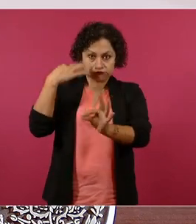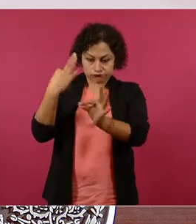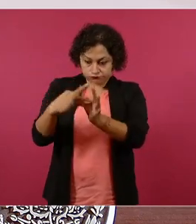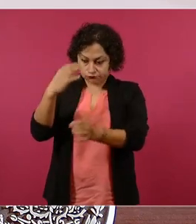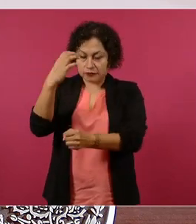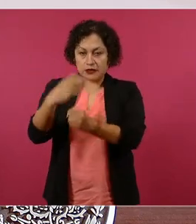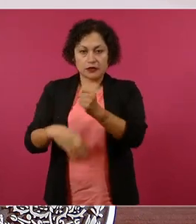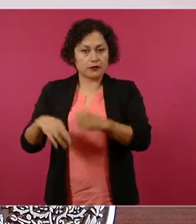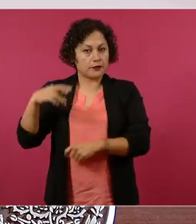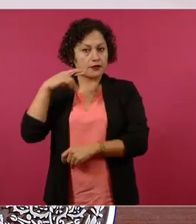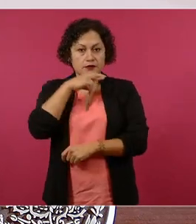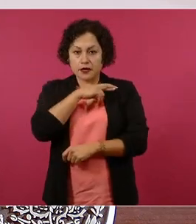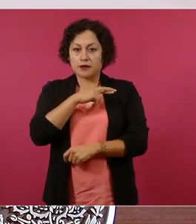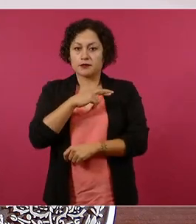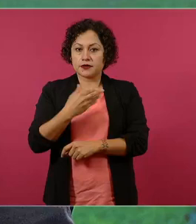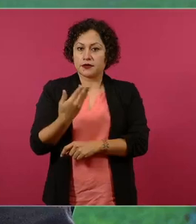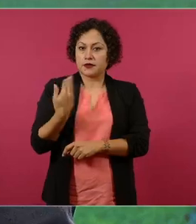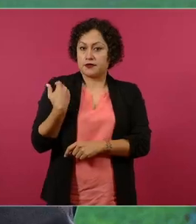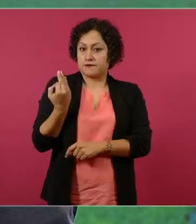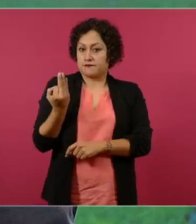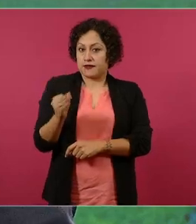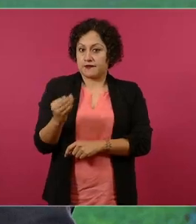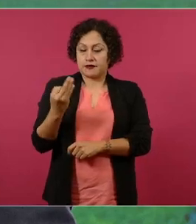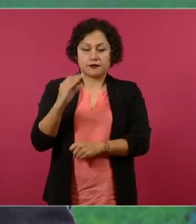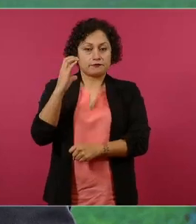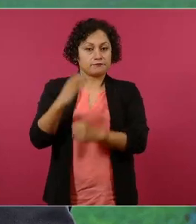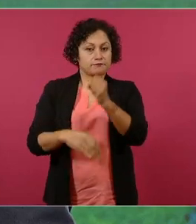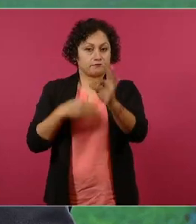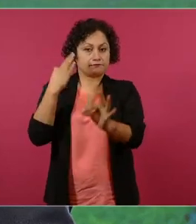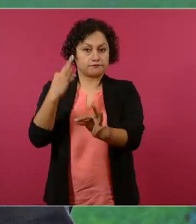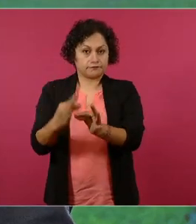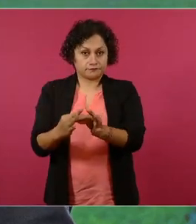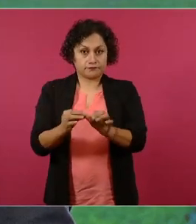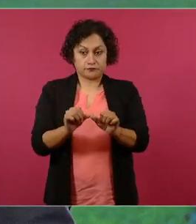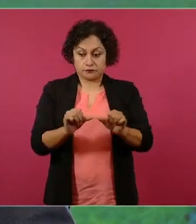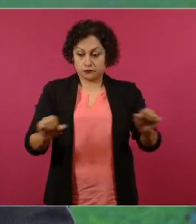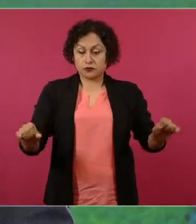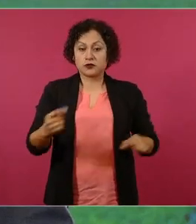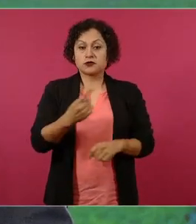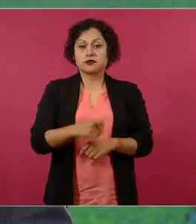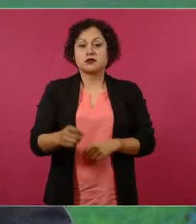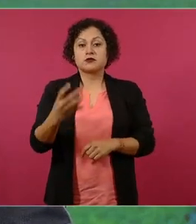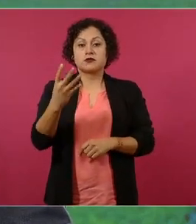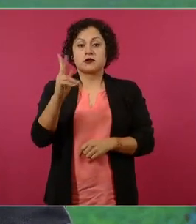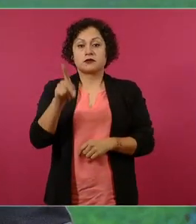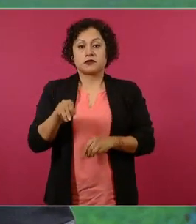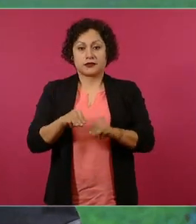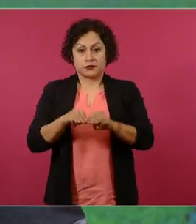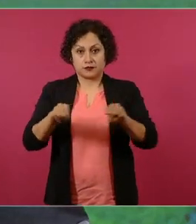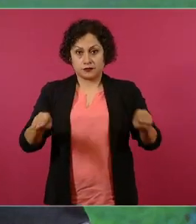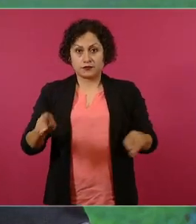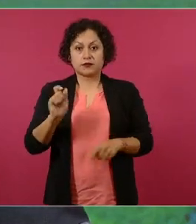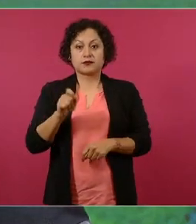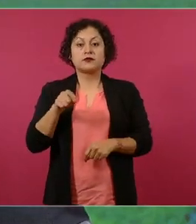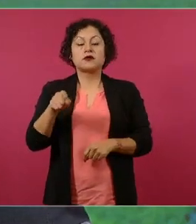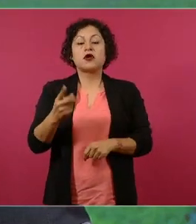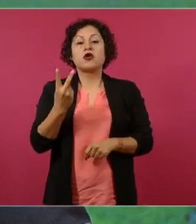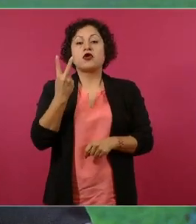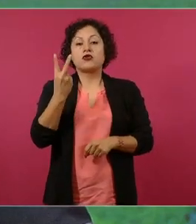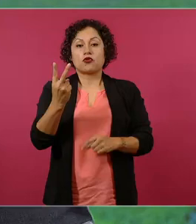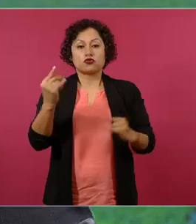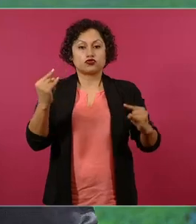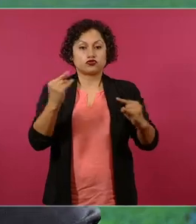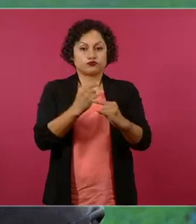lo antes posible lo terminamos en febrero de este año tiene una longitud de 104 km aloja dos carriles de